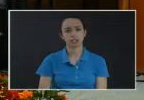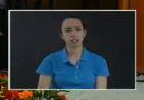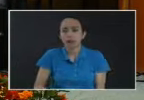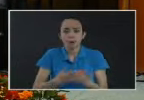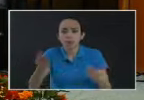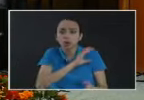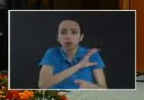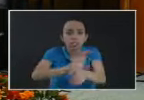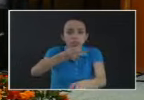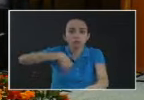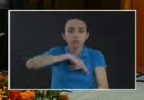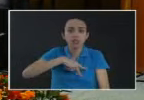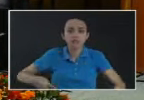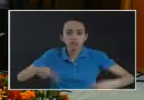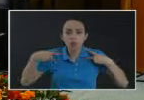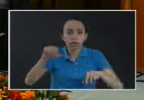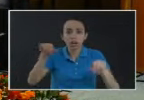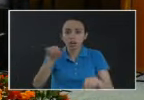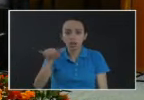¿Vamos a seguir nuestra misma vida?